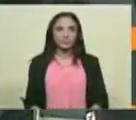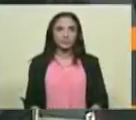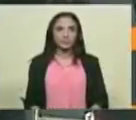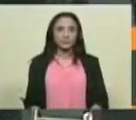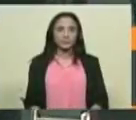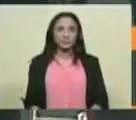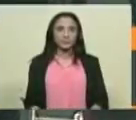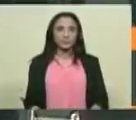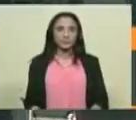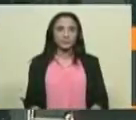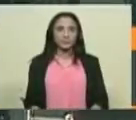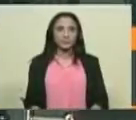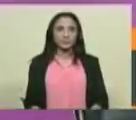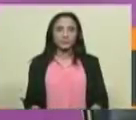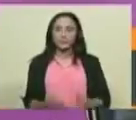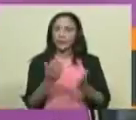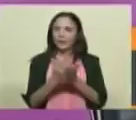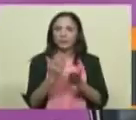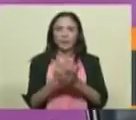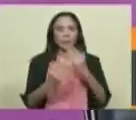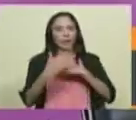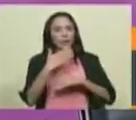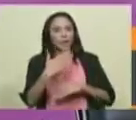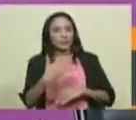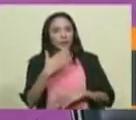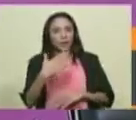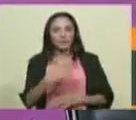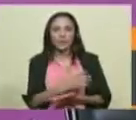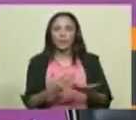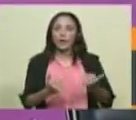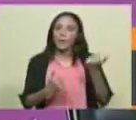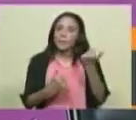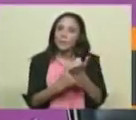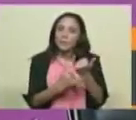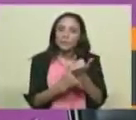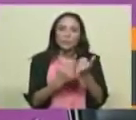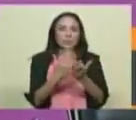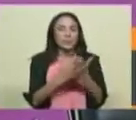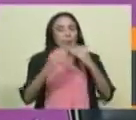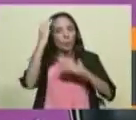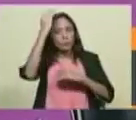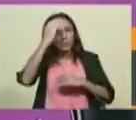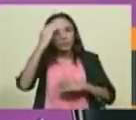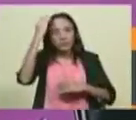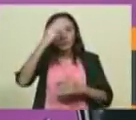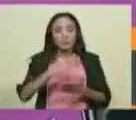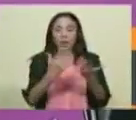Siempre agradecemos la solidaridad mundial, la conciencia mundial.